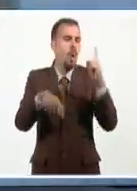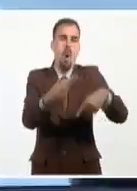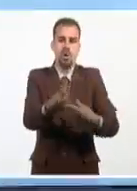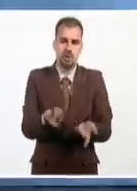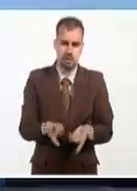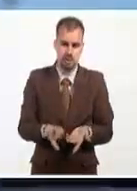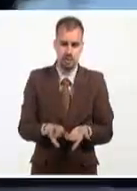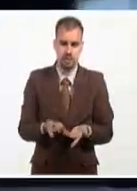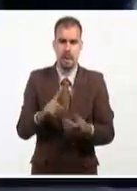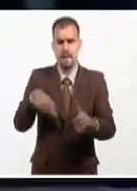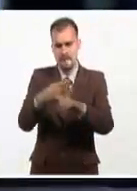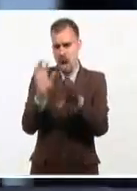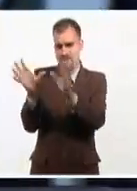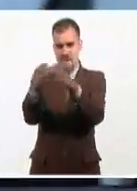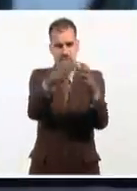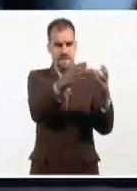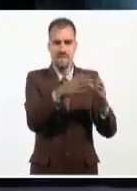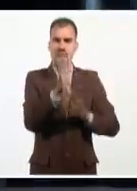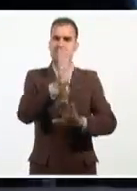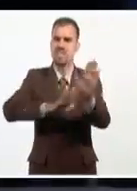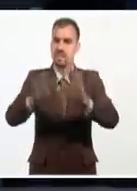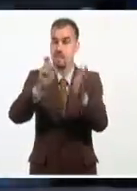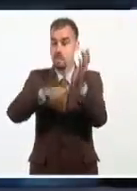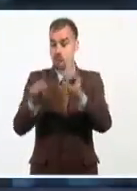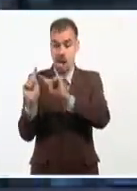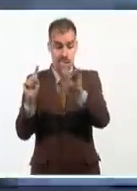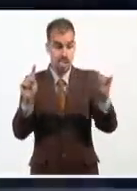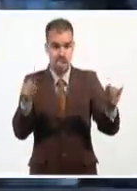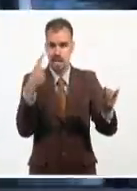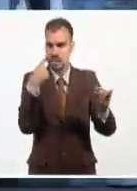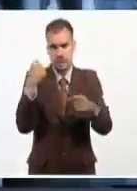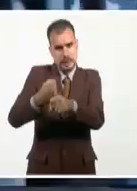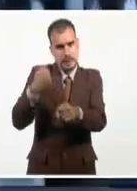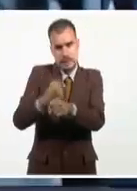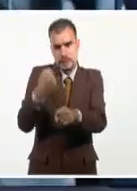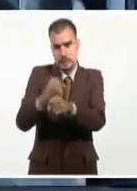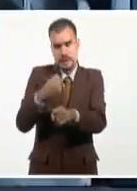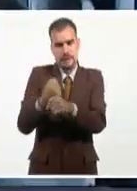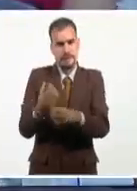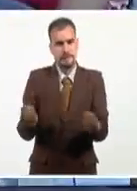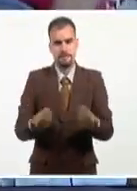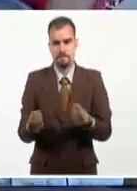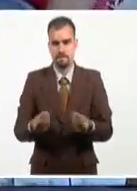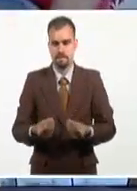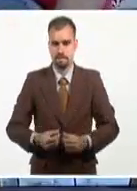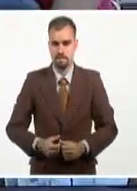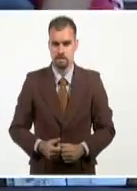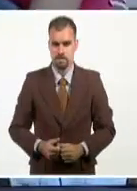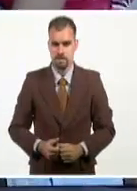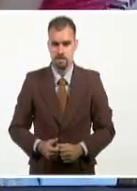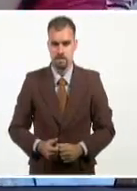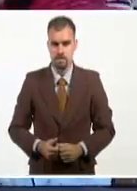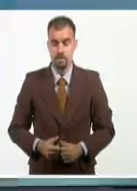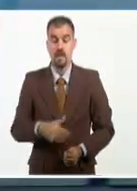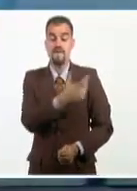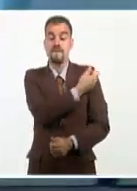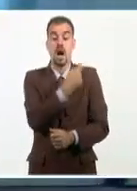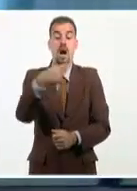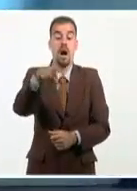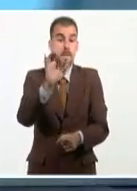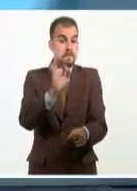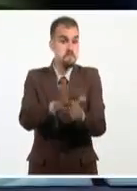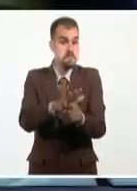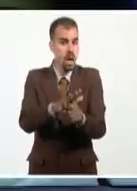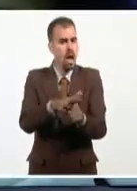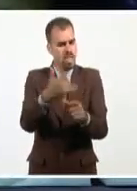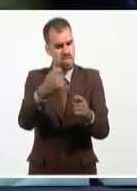niveles, que han estado este periodo sin desvelo en el enfrentamiento a la pandemia. Llegar a la vacuna vivos y sanos solo